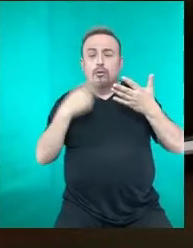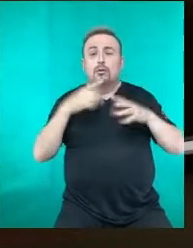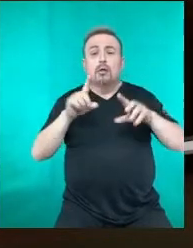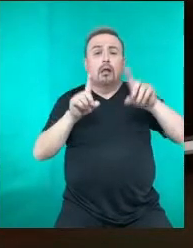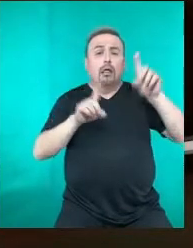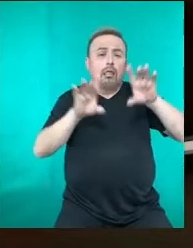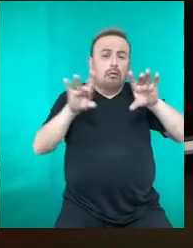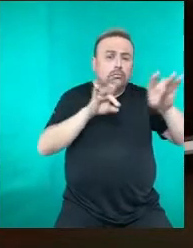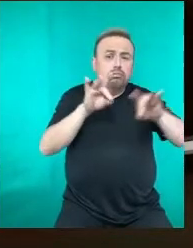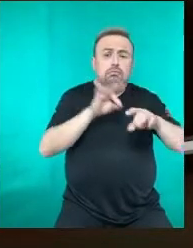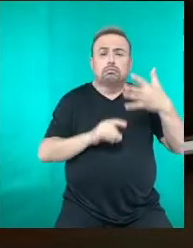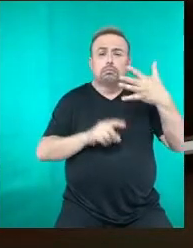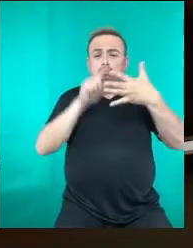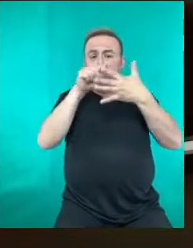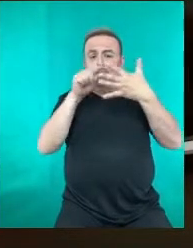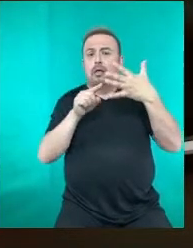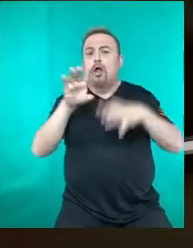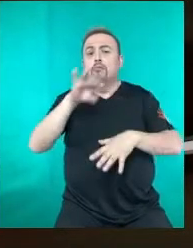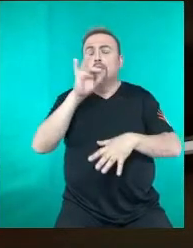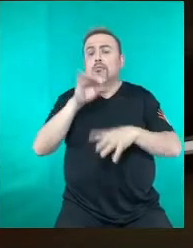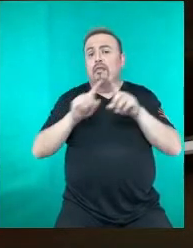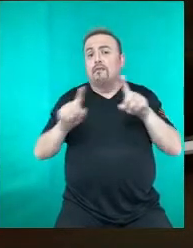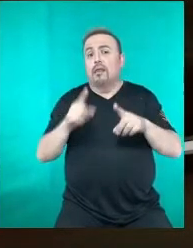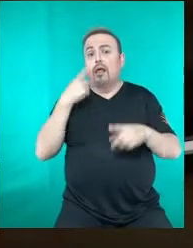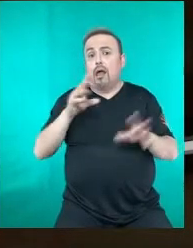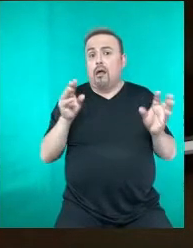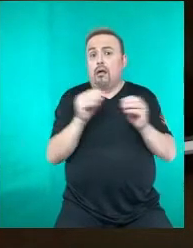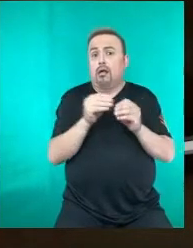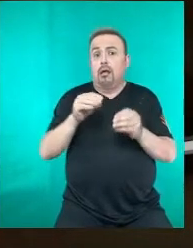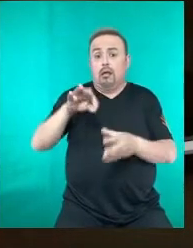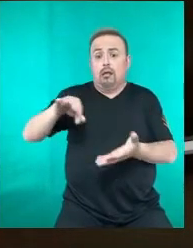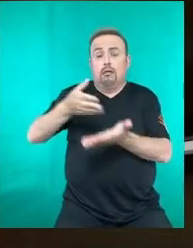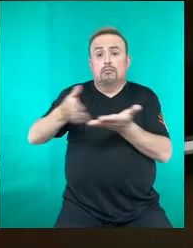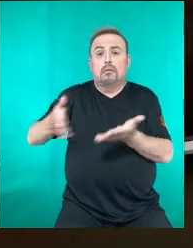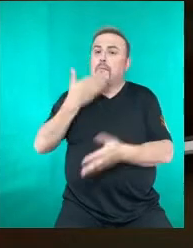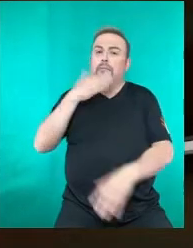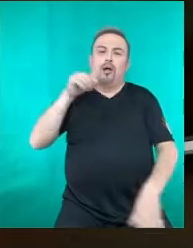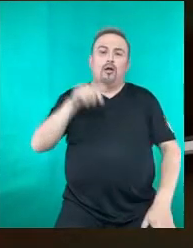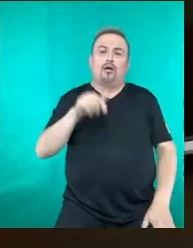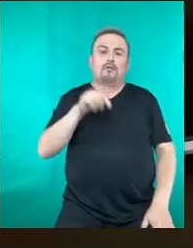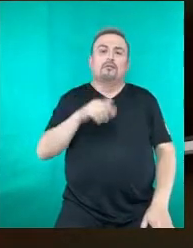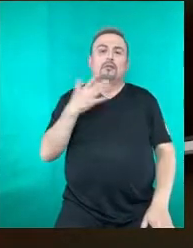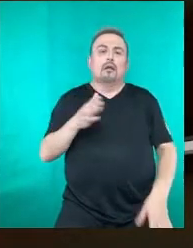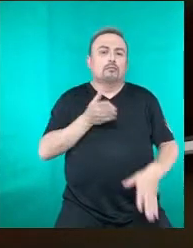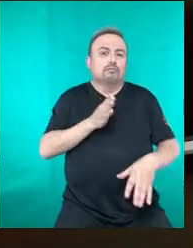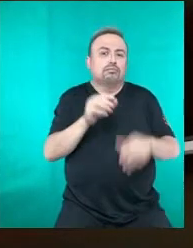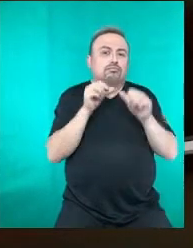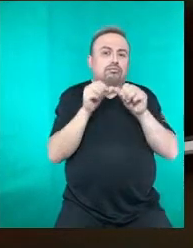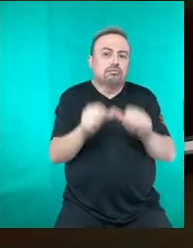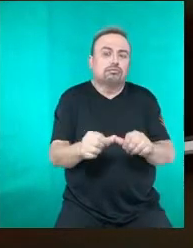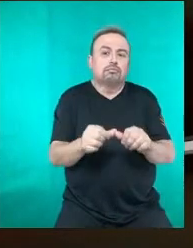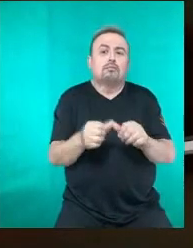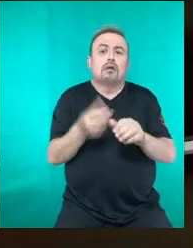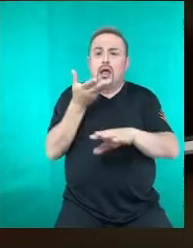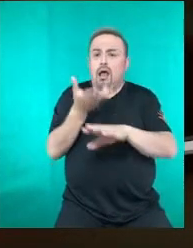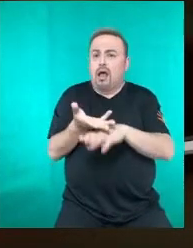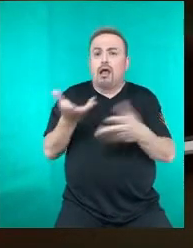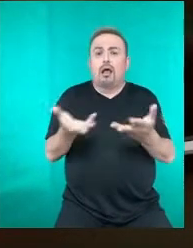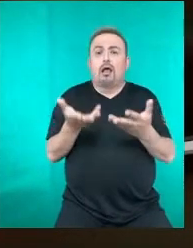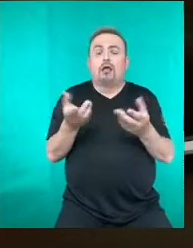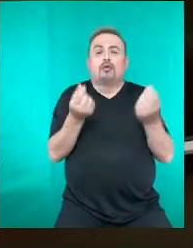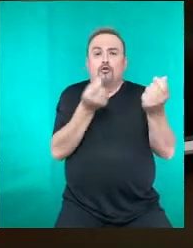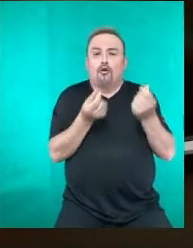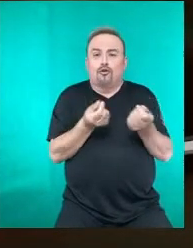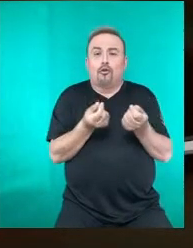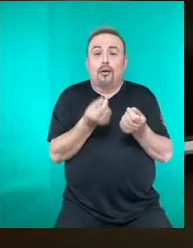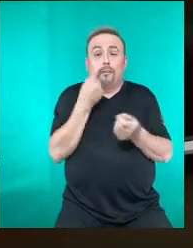5 opciones distintas, y llegamos a la conclusión que la desaladora es la mejor opción en términos de continuidad, de disponibilidad, incluso de costo. Sin